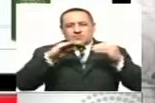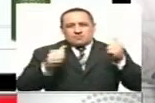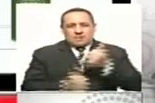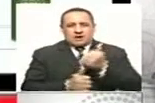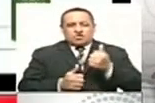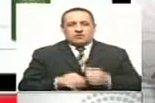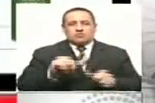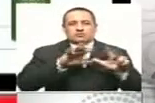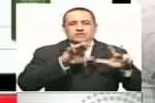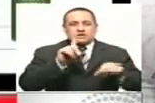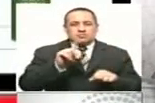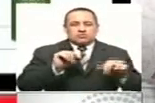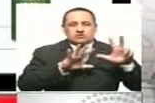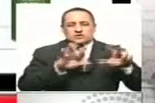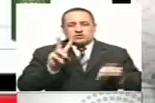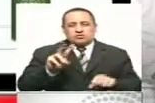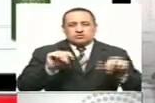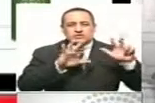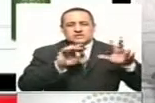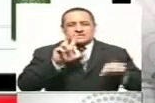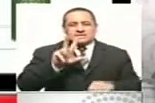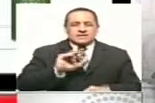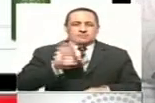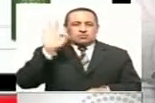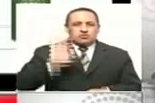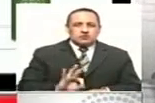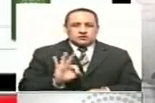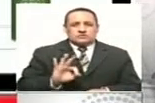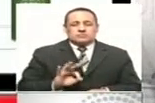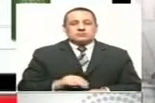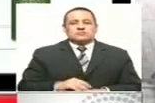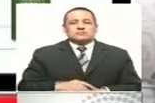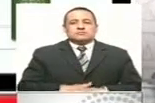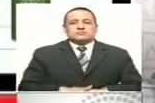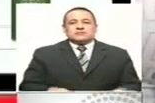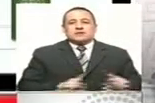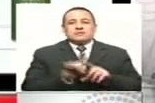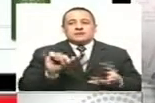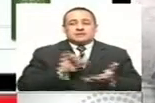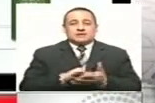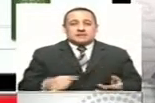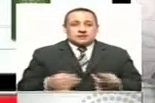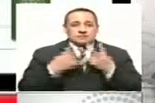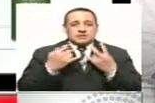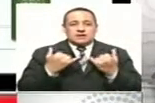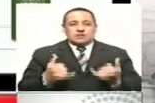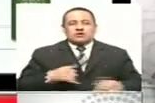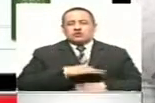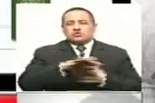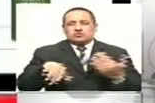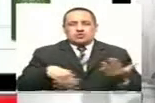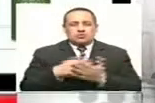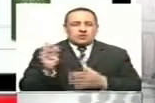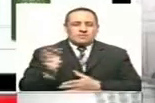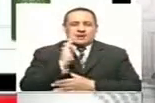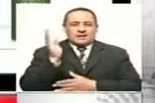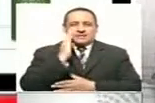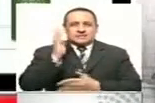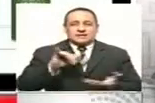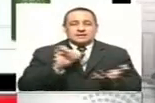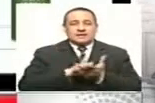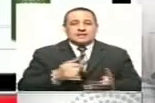81, 82, 80, 83% respectivamente, debido a la situación de emergencia que